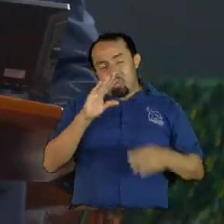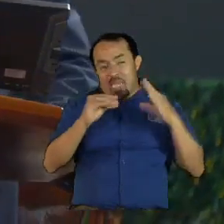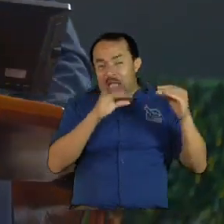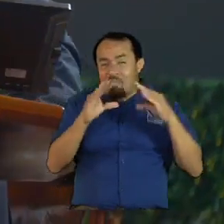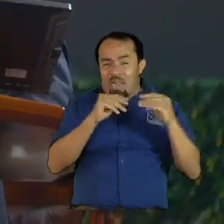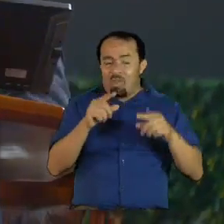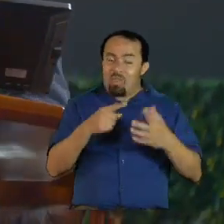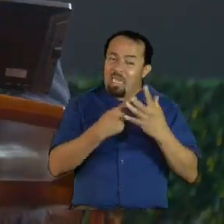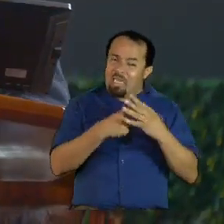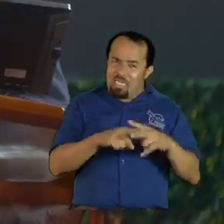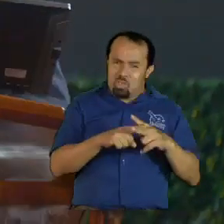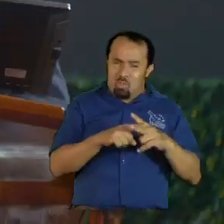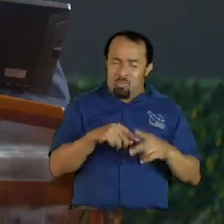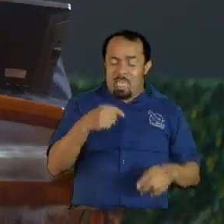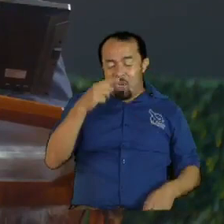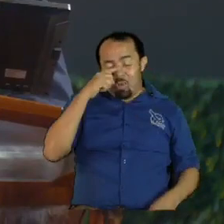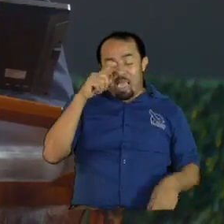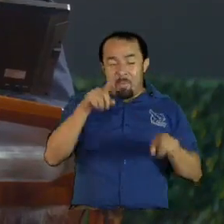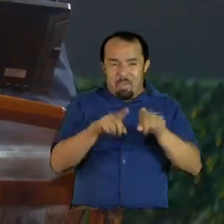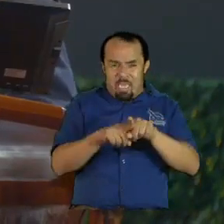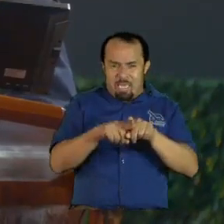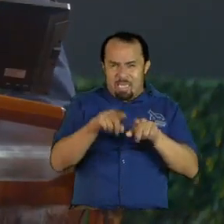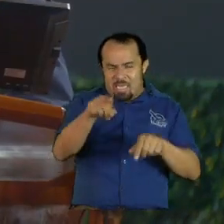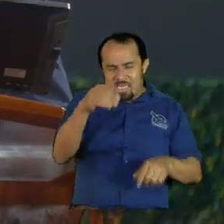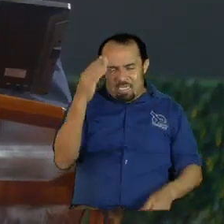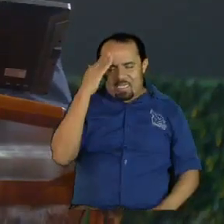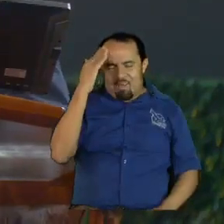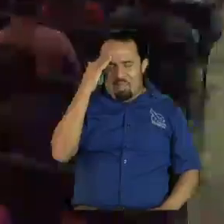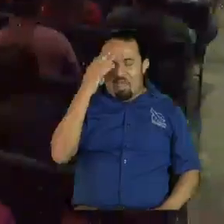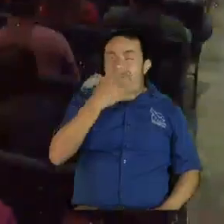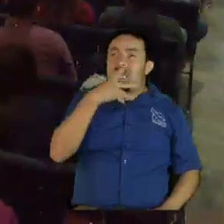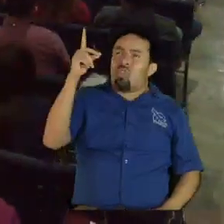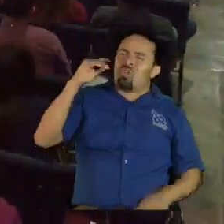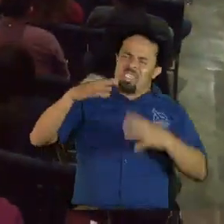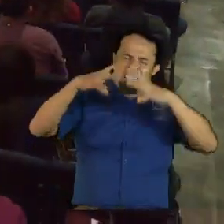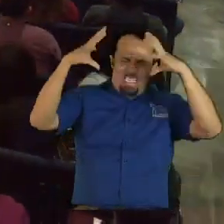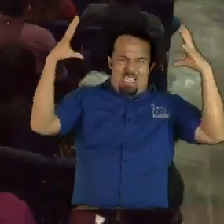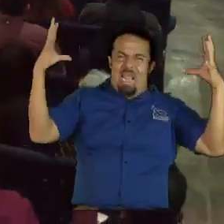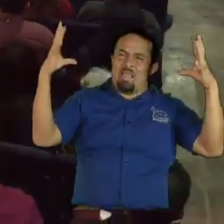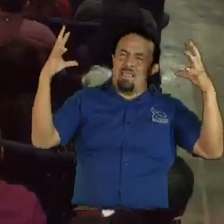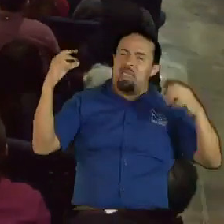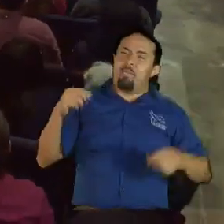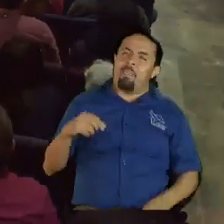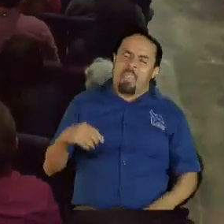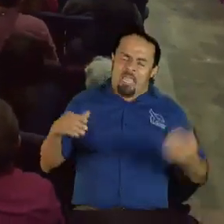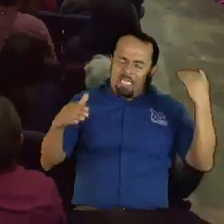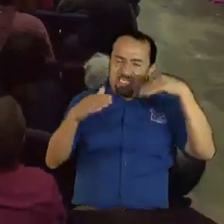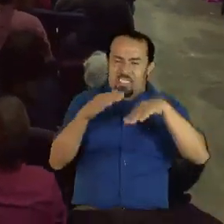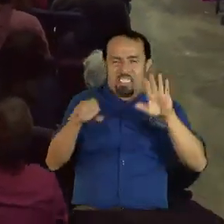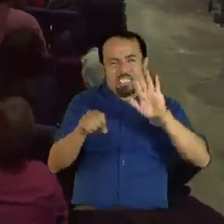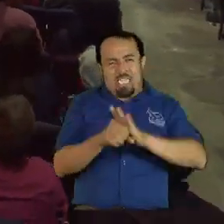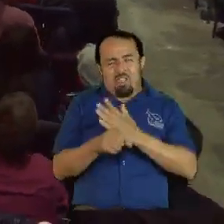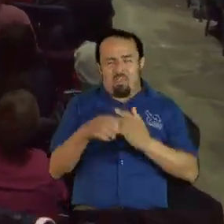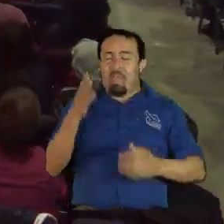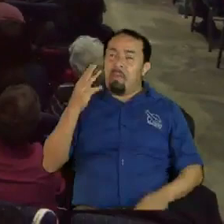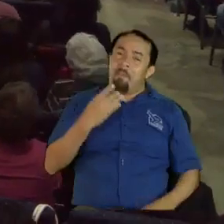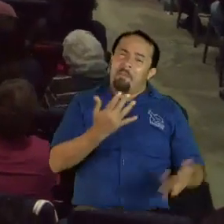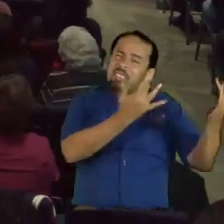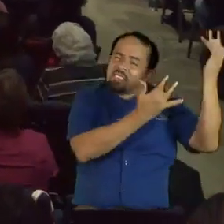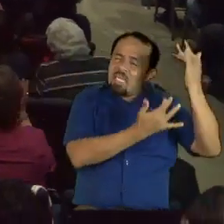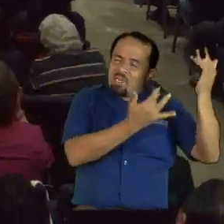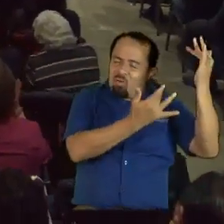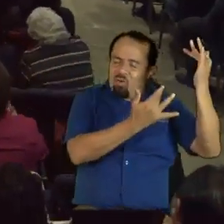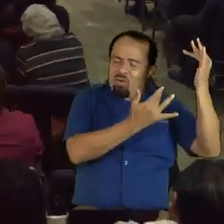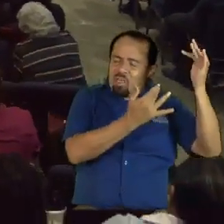también reconoce que Dios es grande y poderoso, lleno de misericordia, para perdonarte y que está con